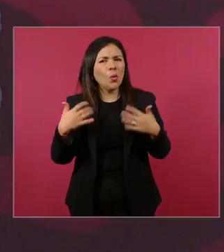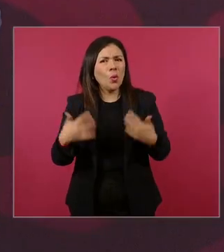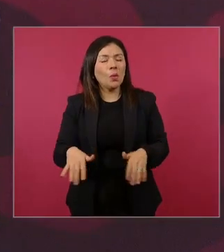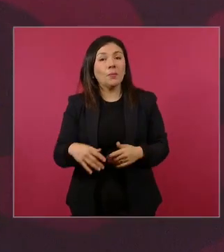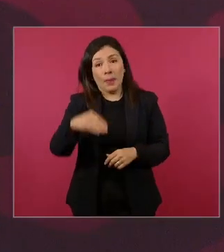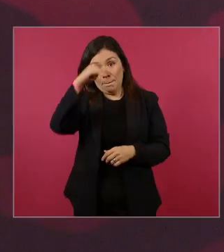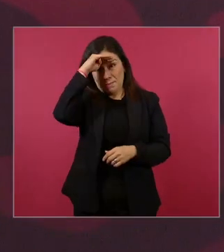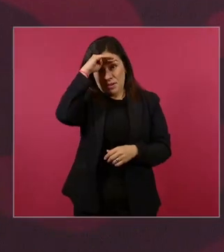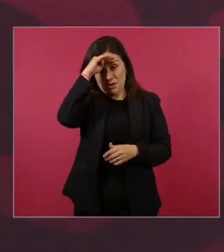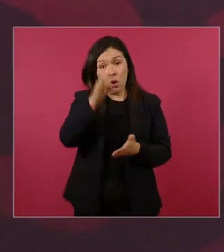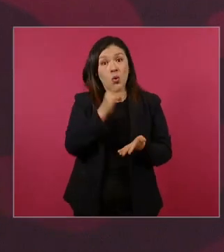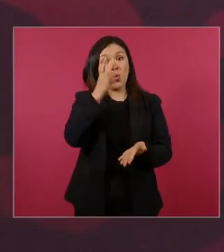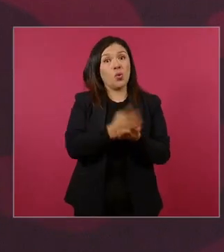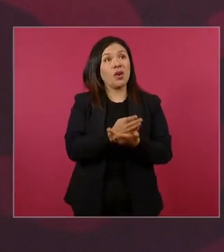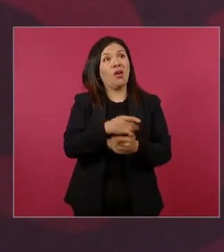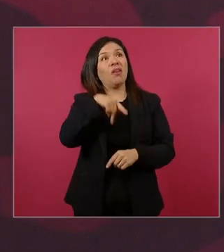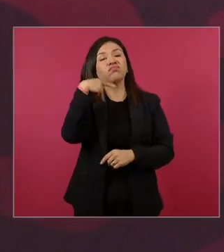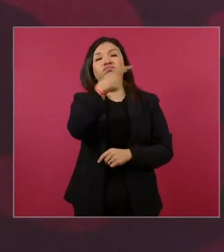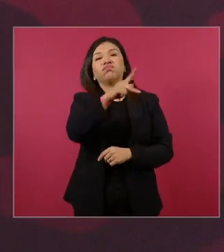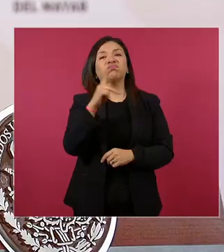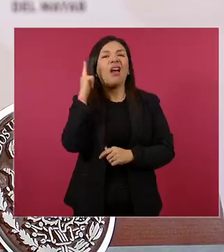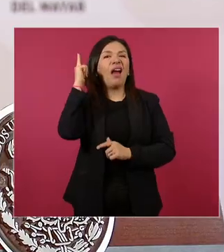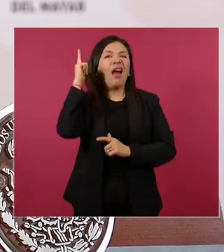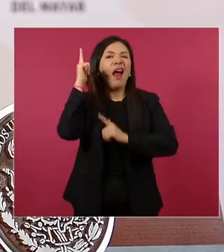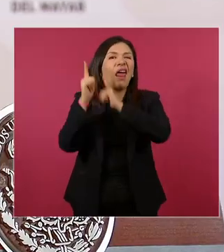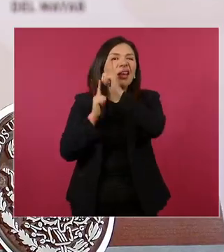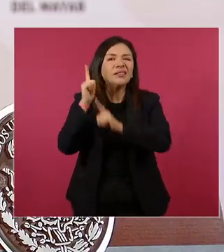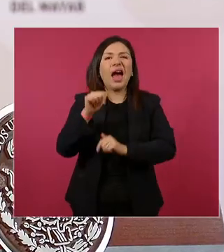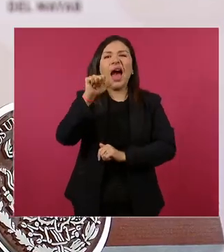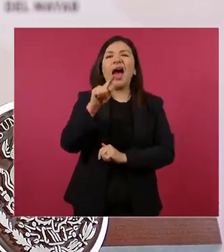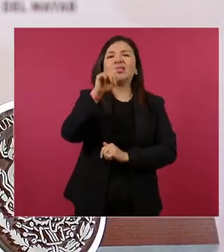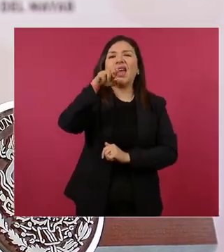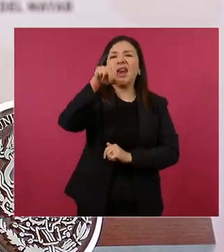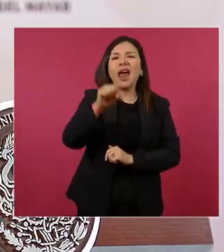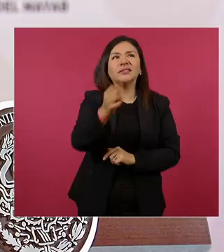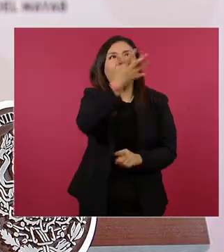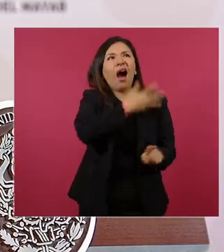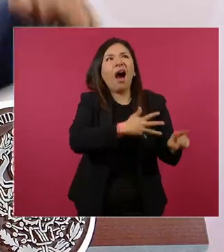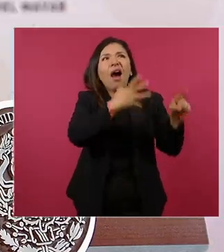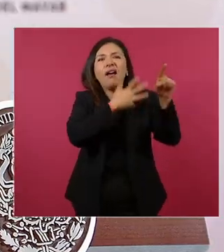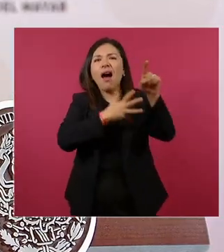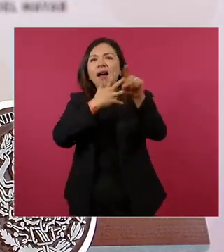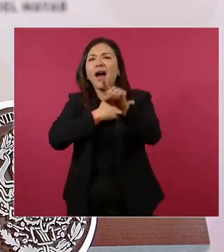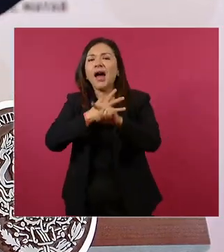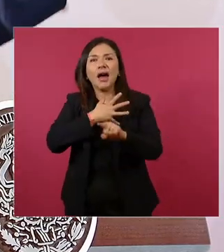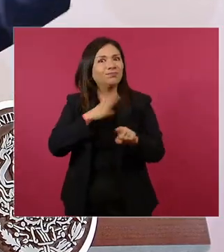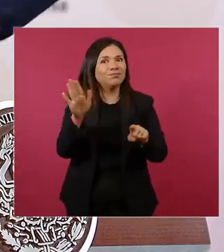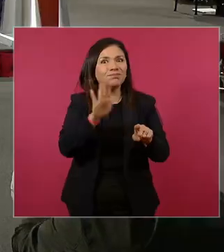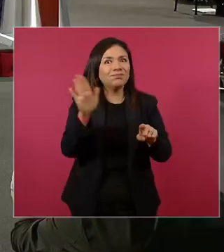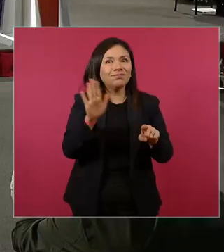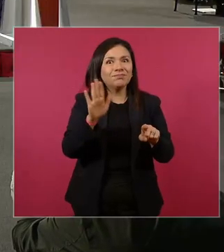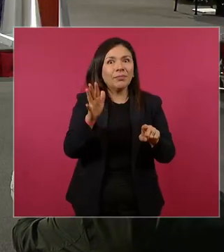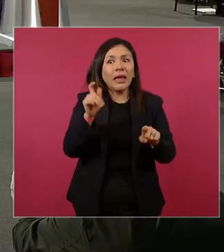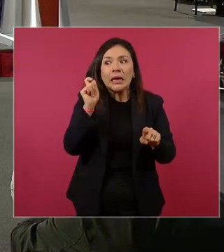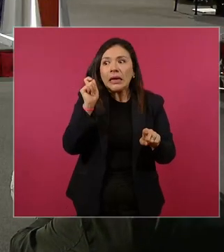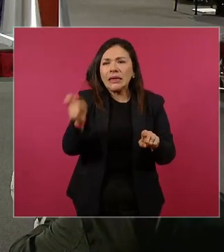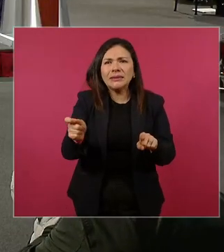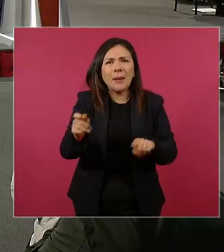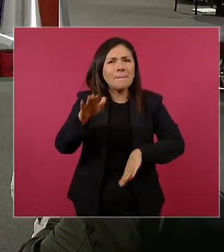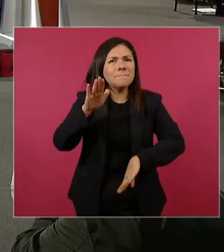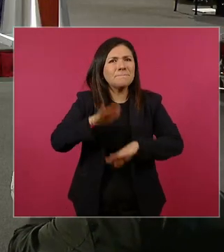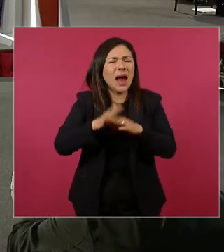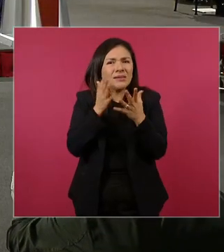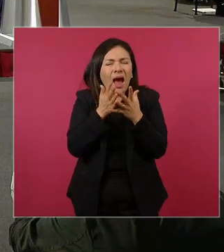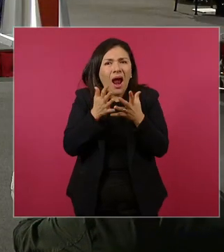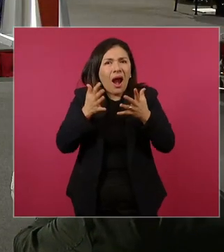Atenas o otros sitios de Grecia, no, estamos hablando de una gran